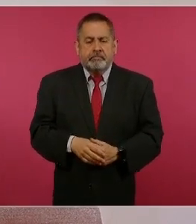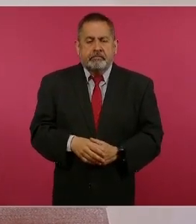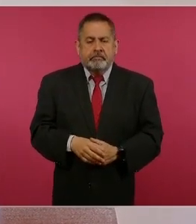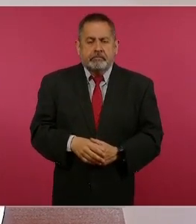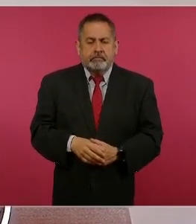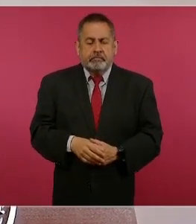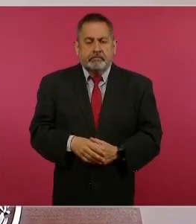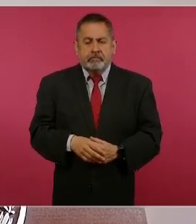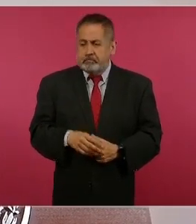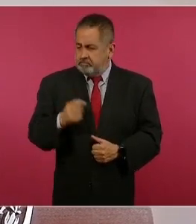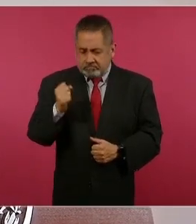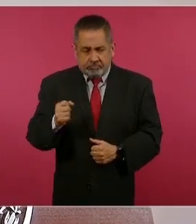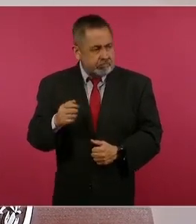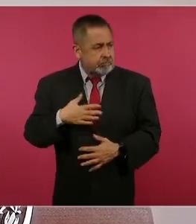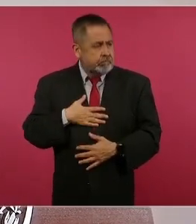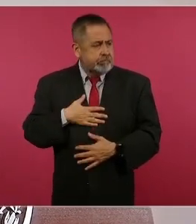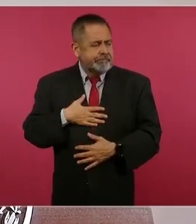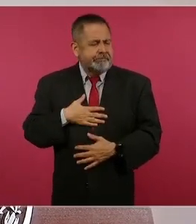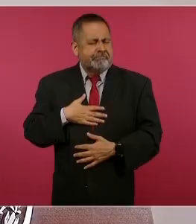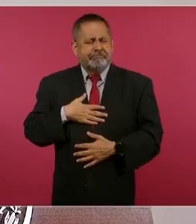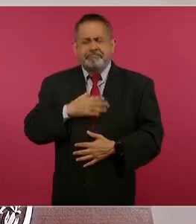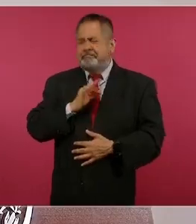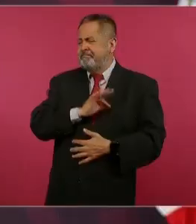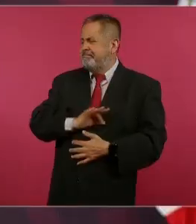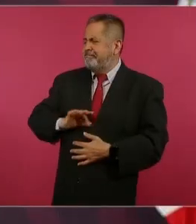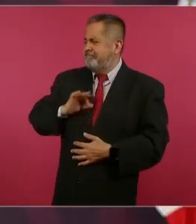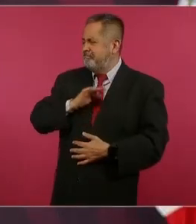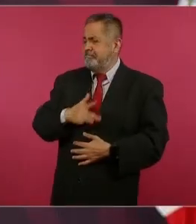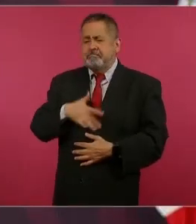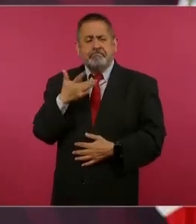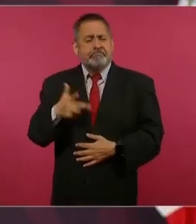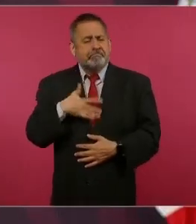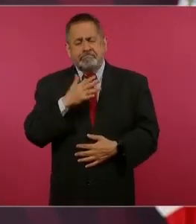Y se es feliz de esa manera.